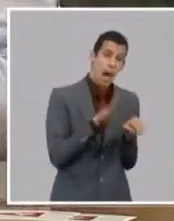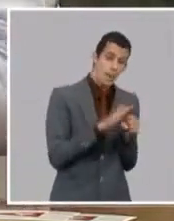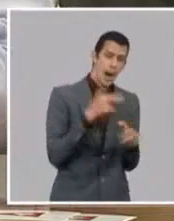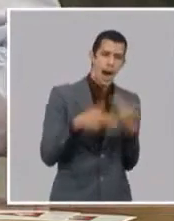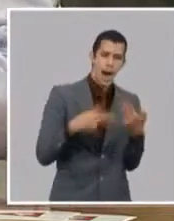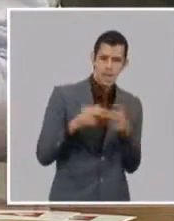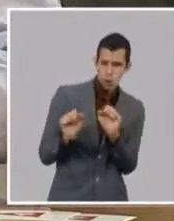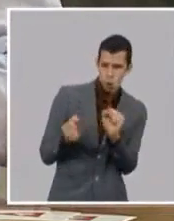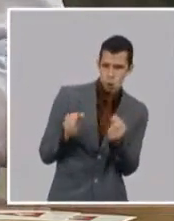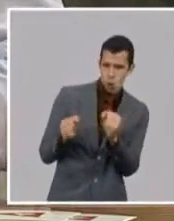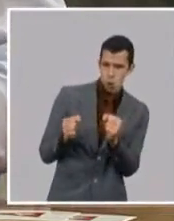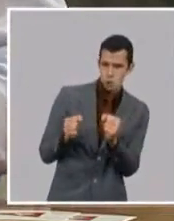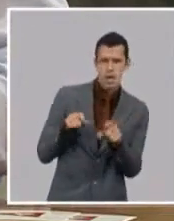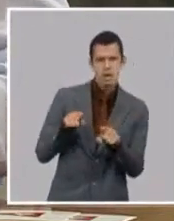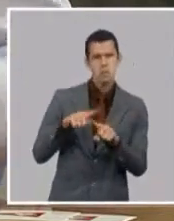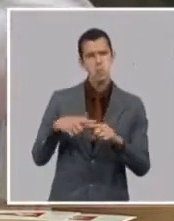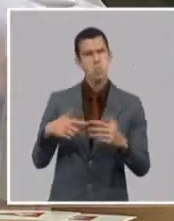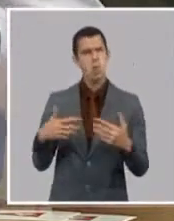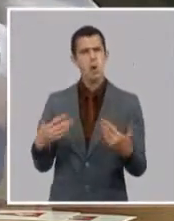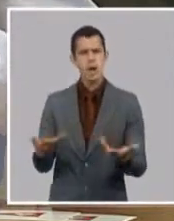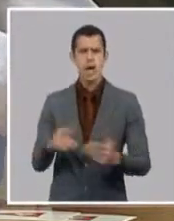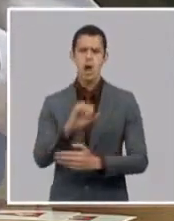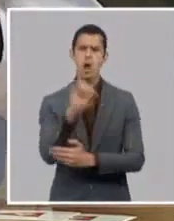que confluyan personas de la población,